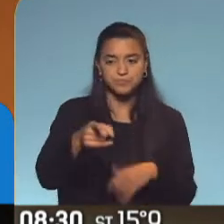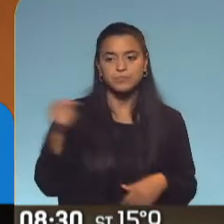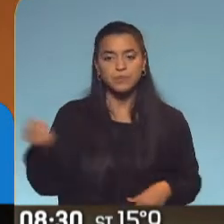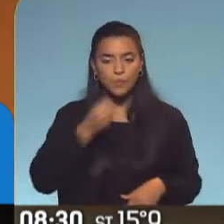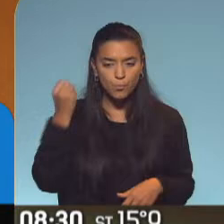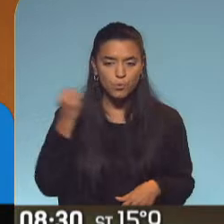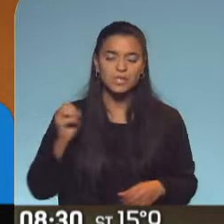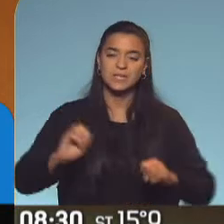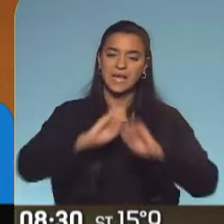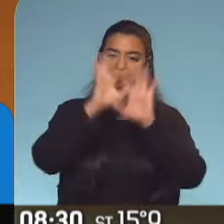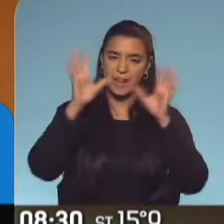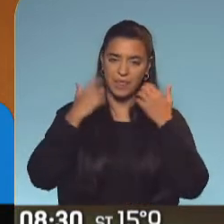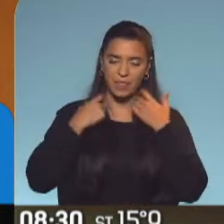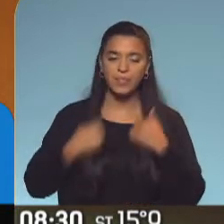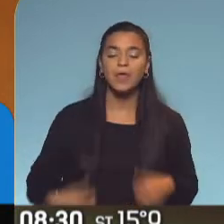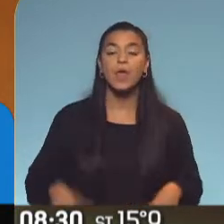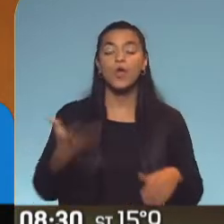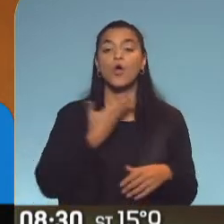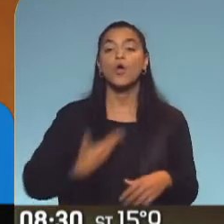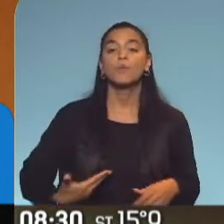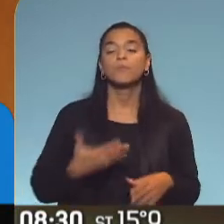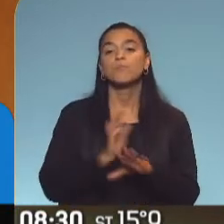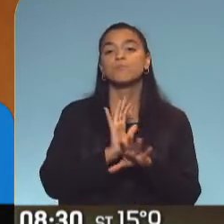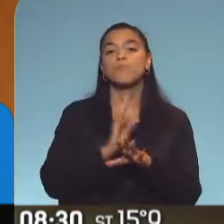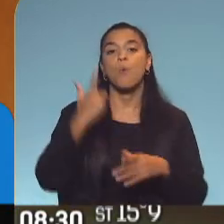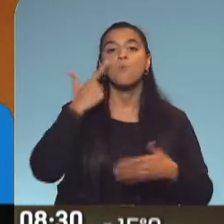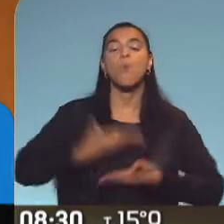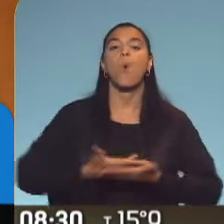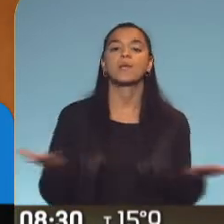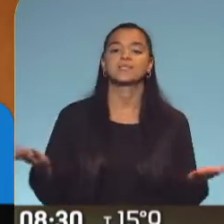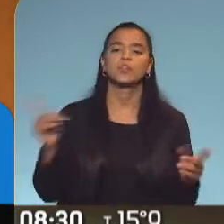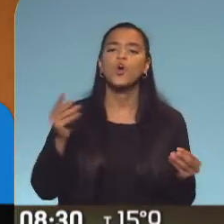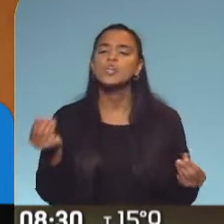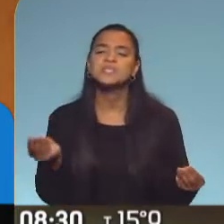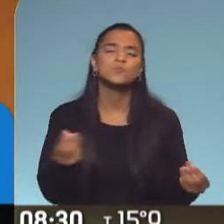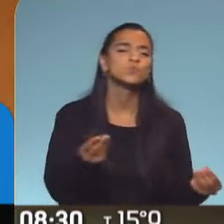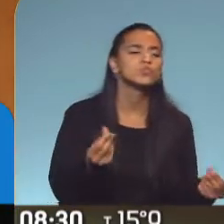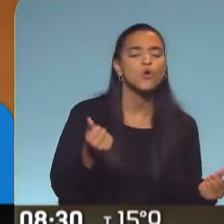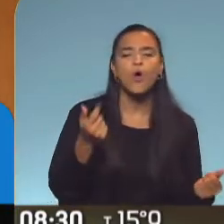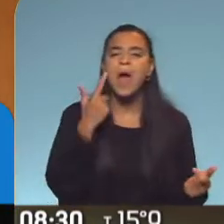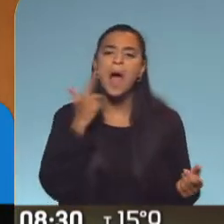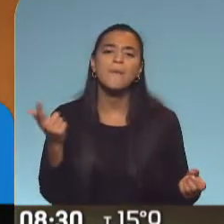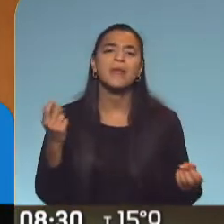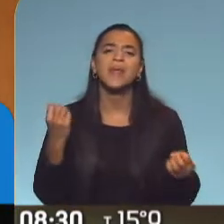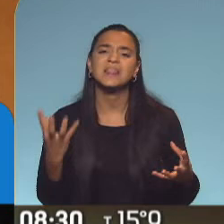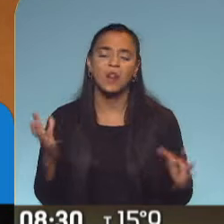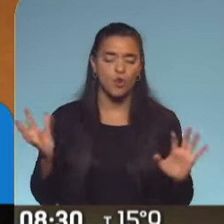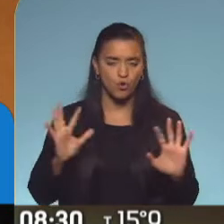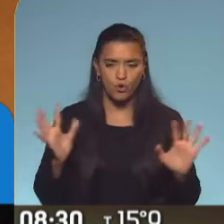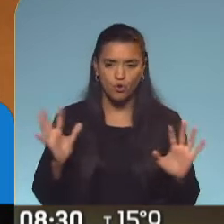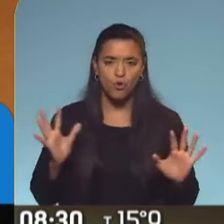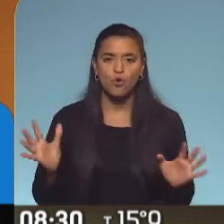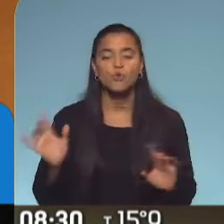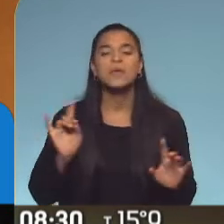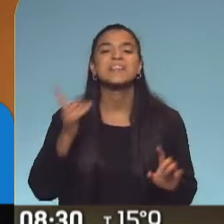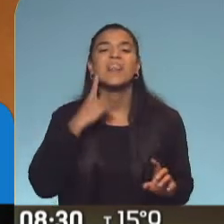importante dejar en claro que lo que nos debe gobernar es la evidencia, no la intuición, no la especulación política, no es una cuestión de